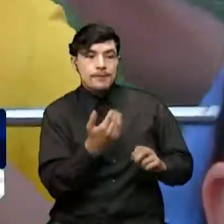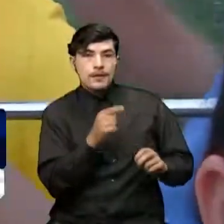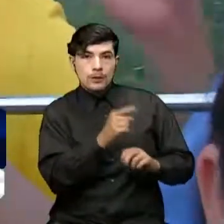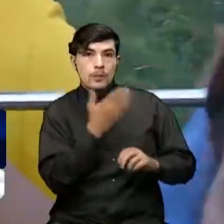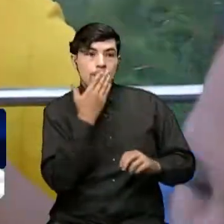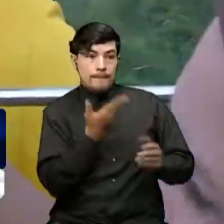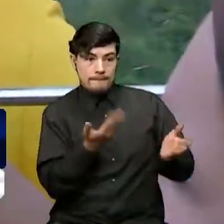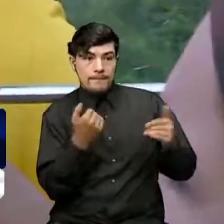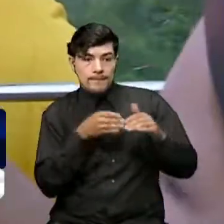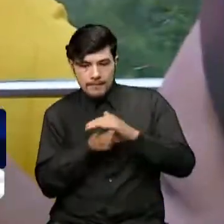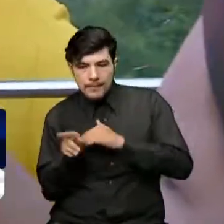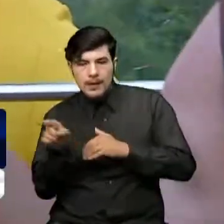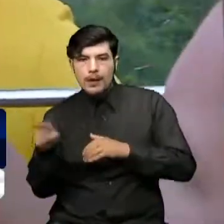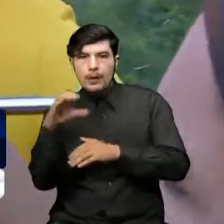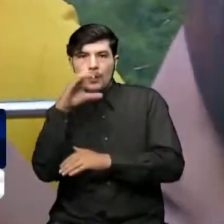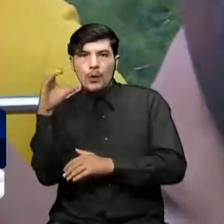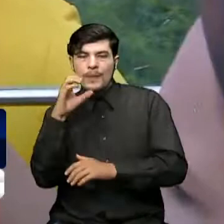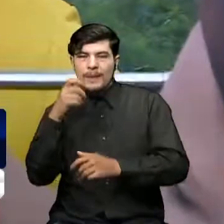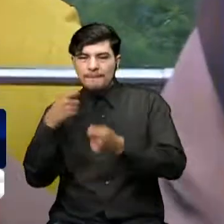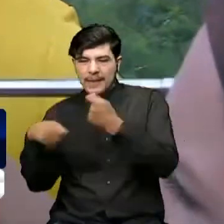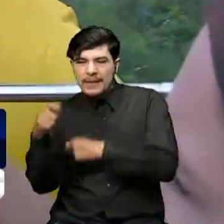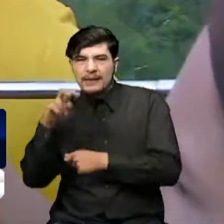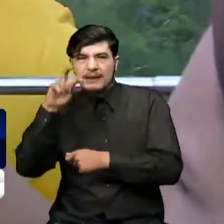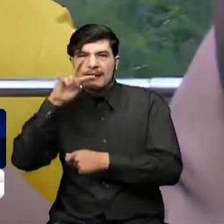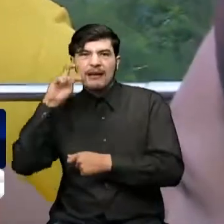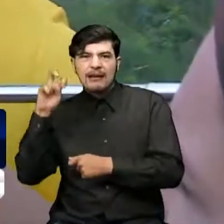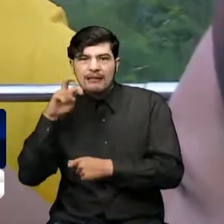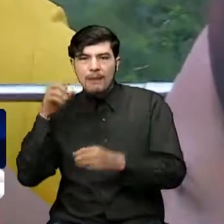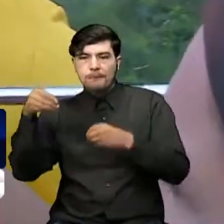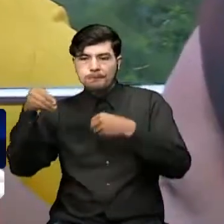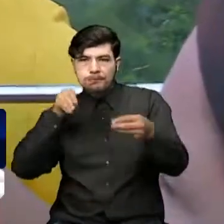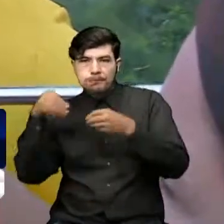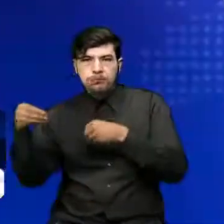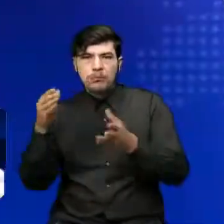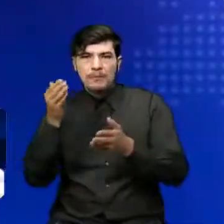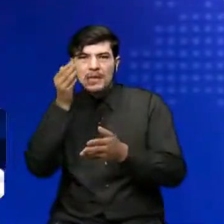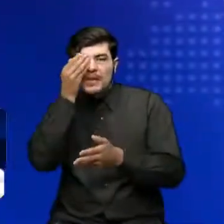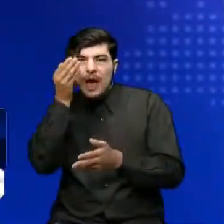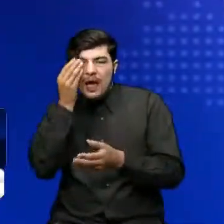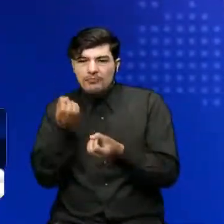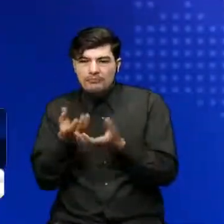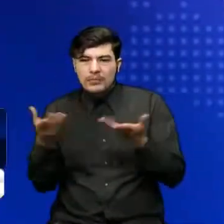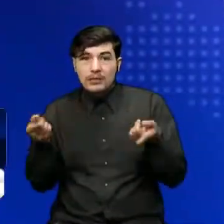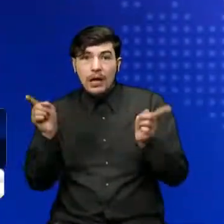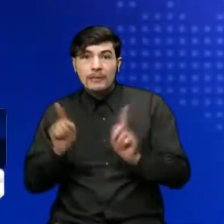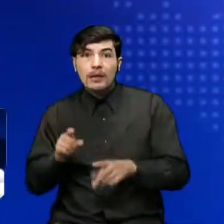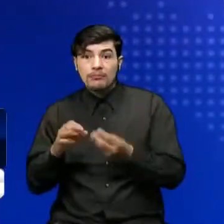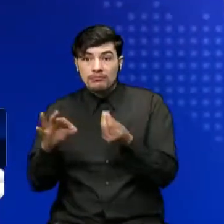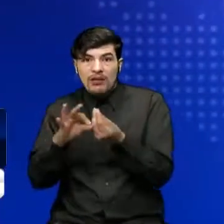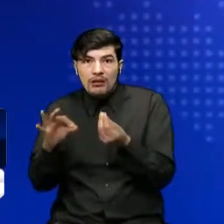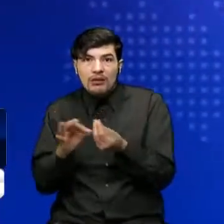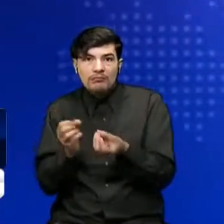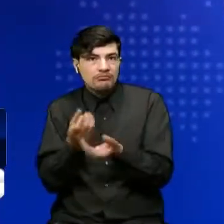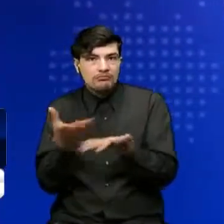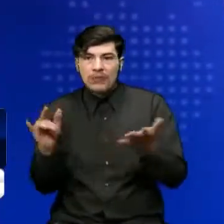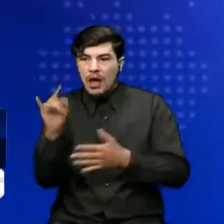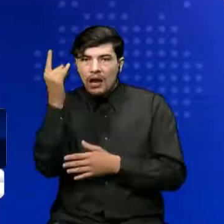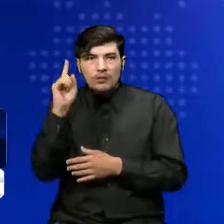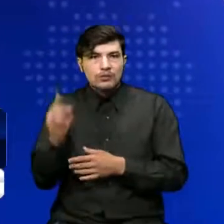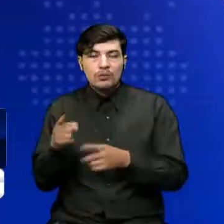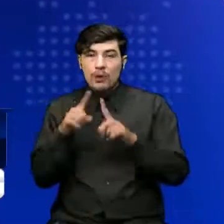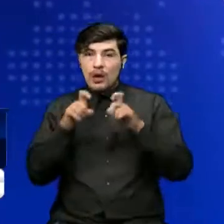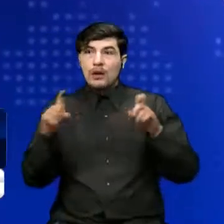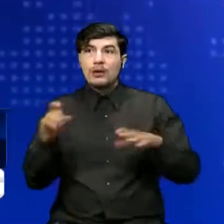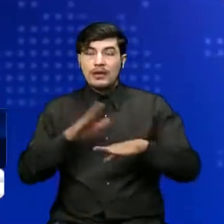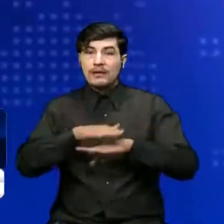de carne de plástico hasta podemos pensar que de pronto puedan colocarlos a traficar drogas y eso